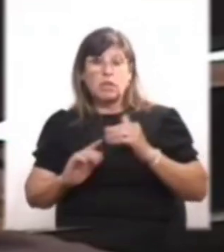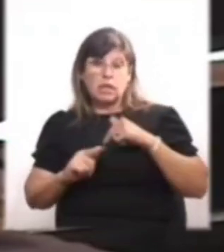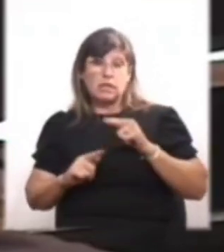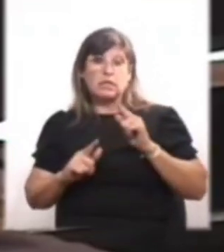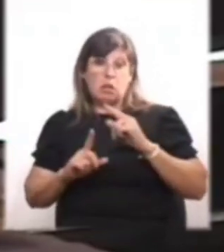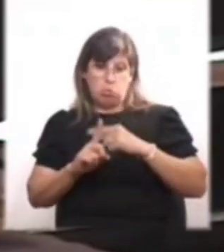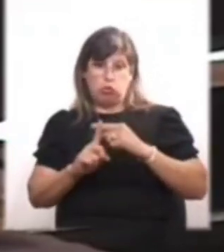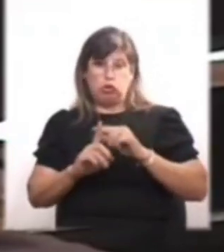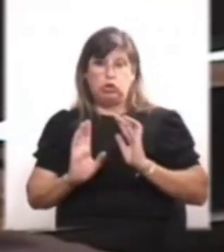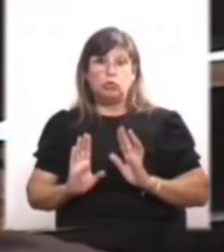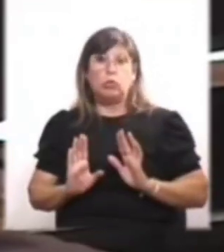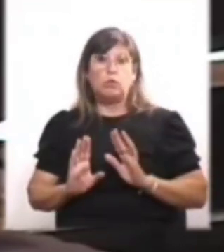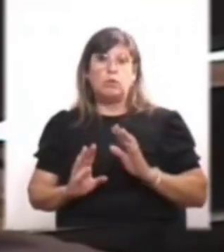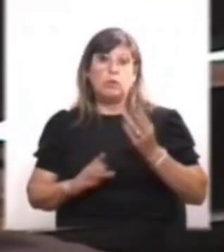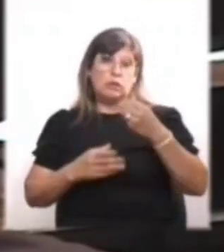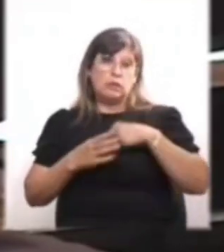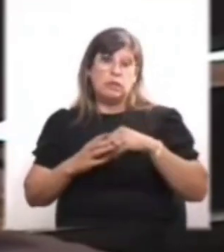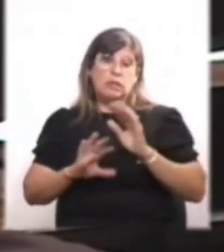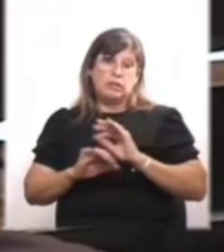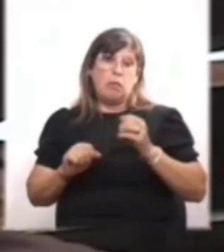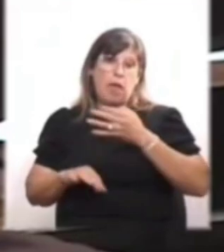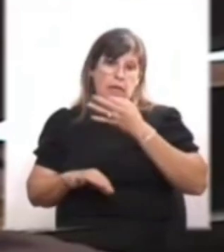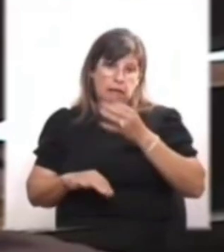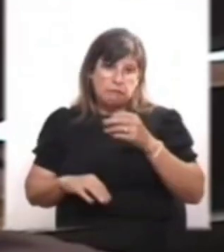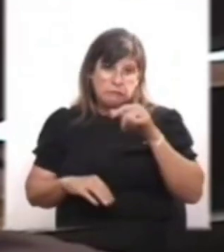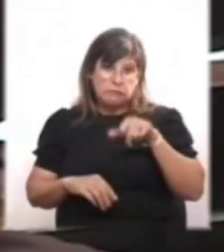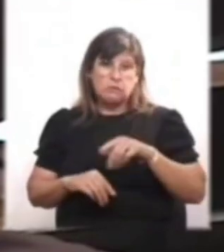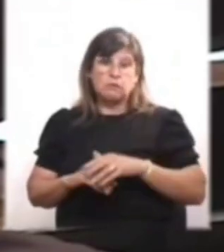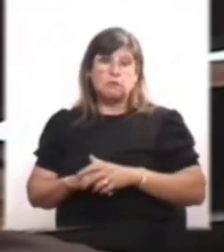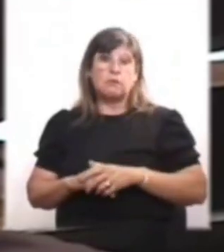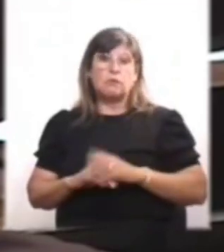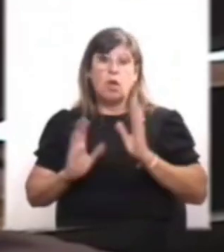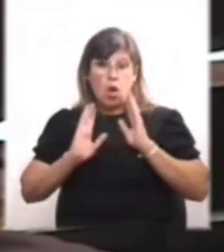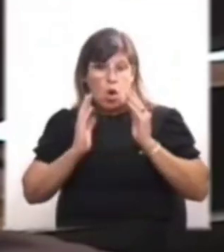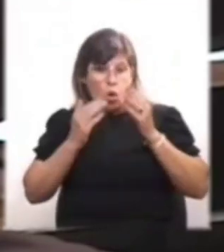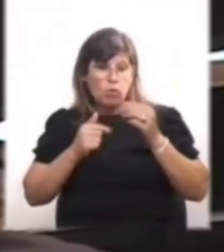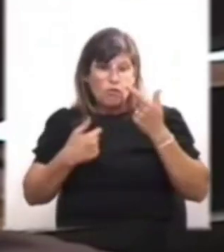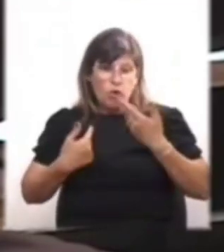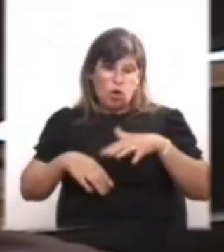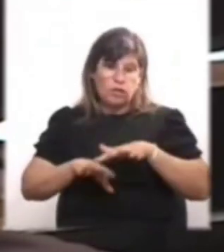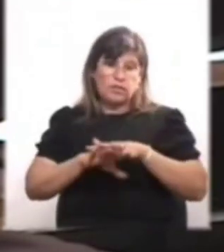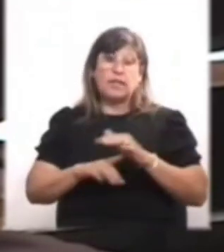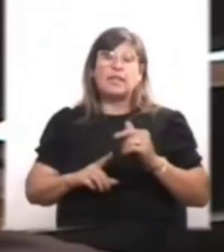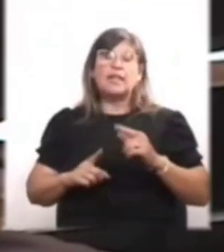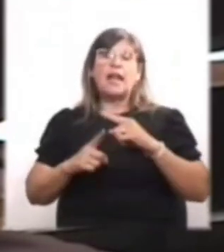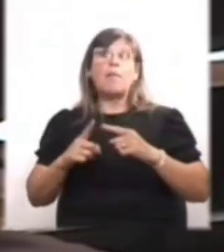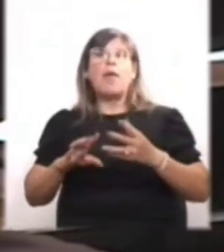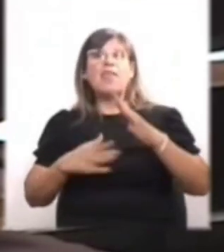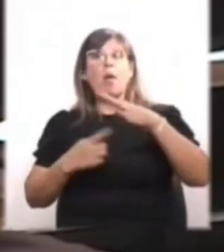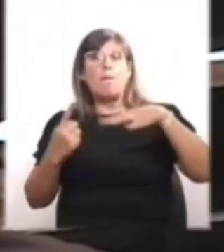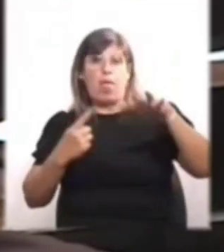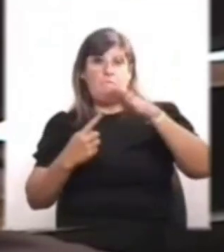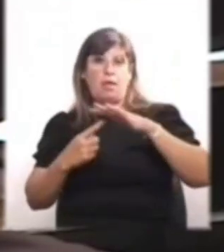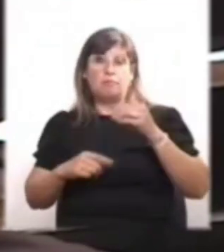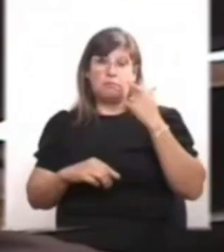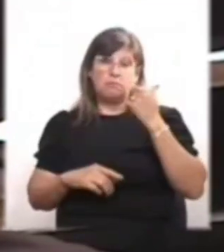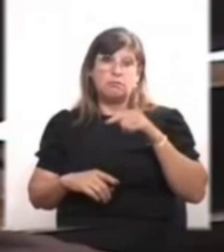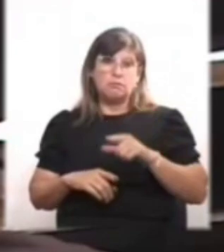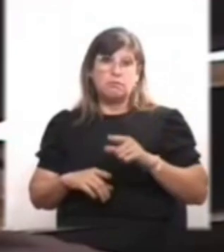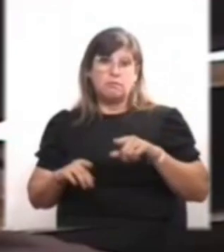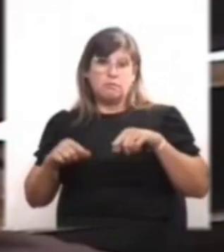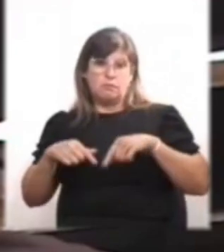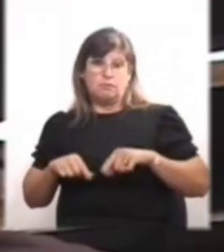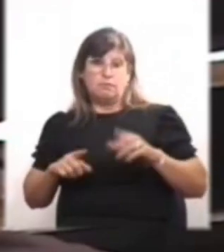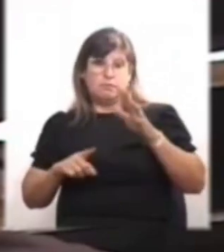sustenten positivamente, entre las que se pueden mencionar un enfoque integral de medio ambiente. El Ministerio